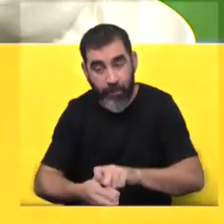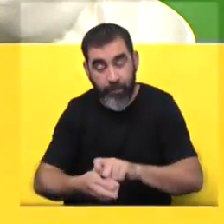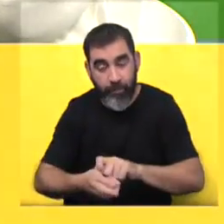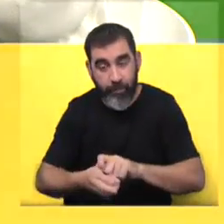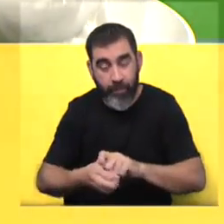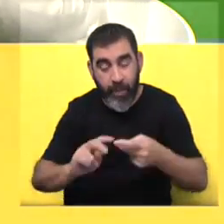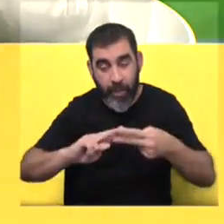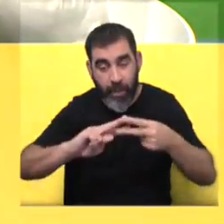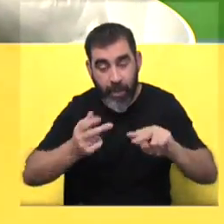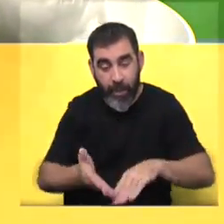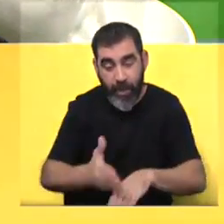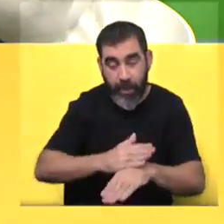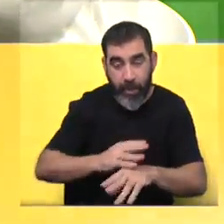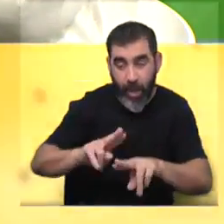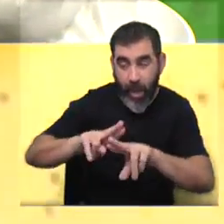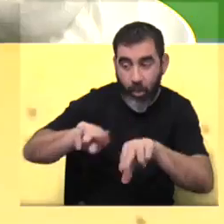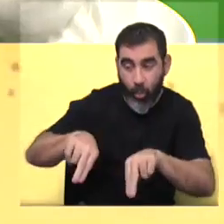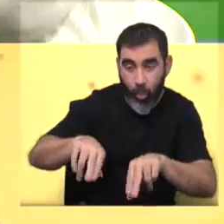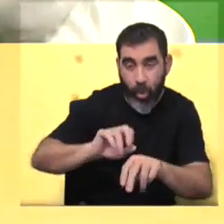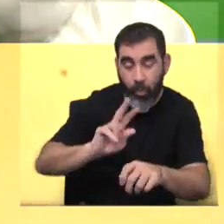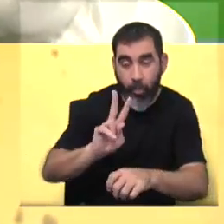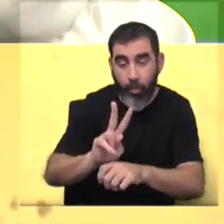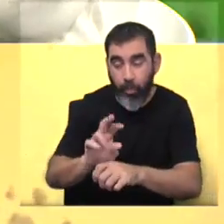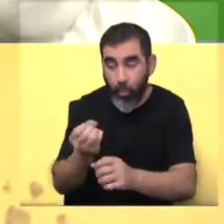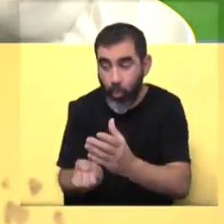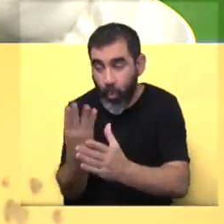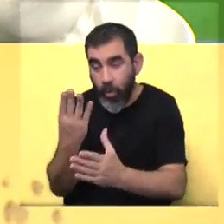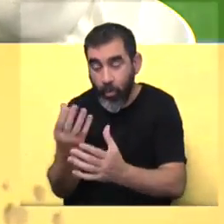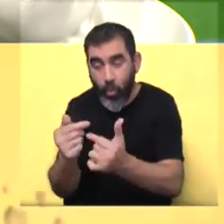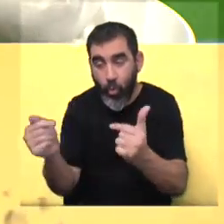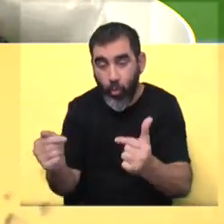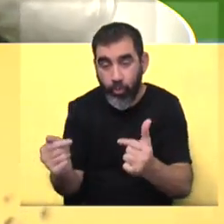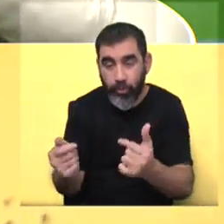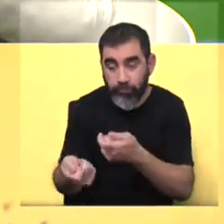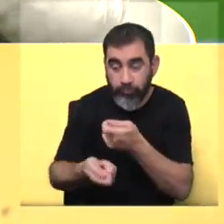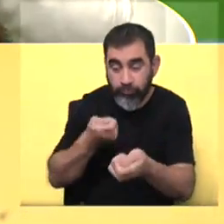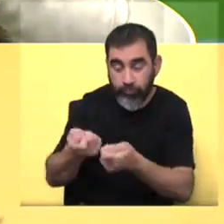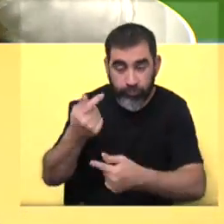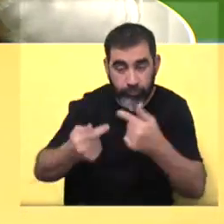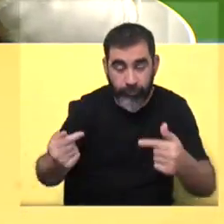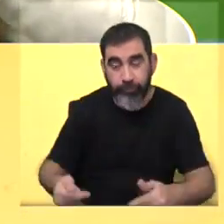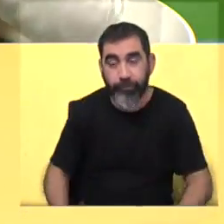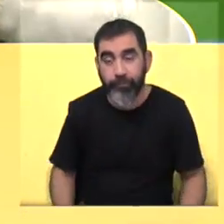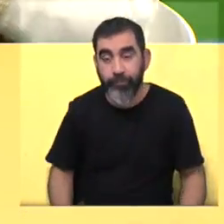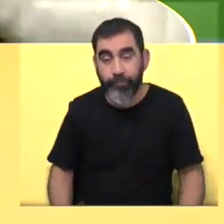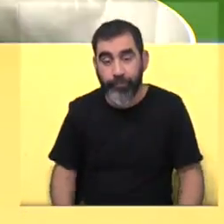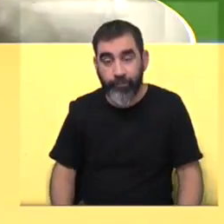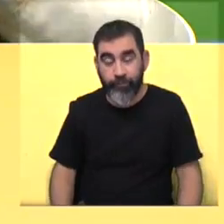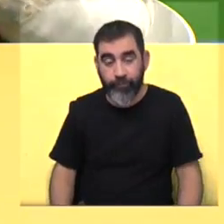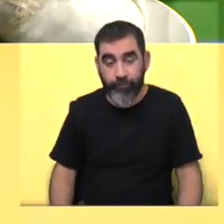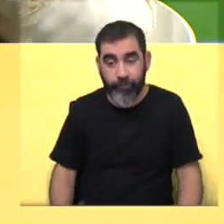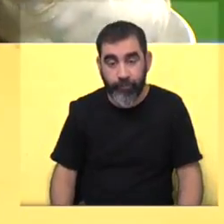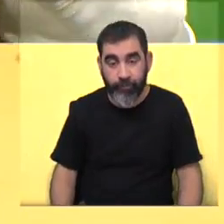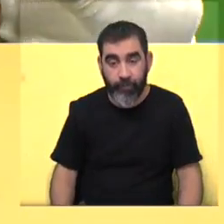habido ahí. O lo anula, o da otra proteína, o da otro ARN, etc. Y eso tiene unas